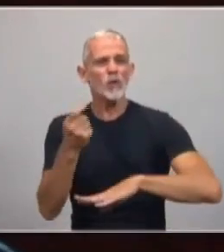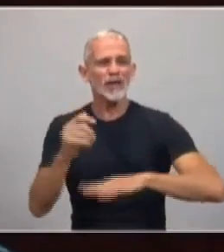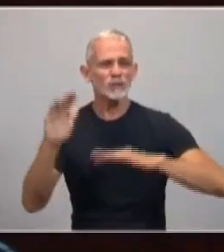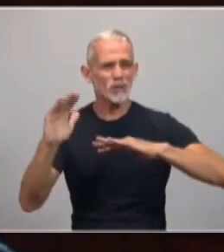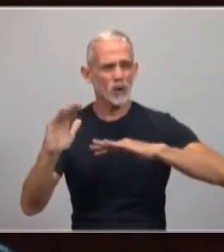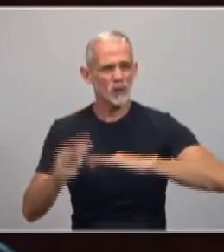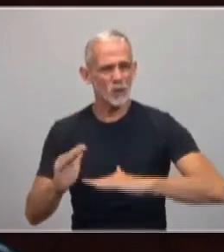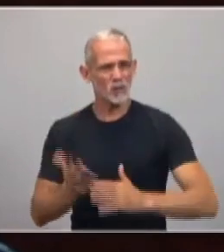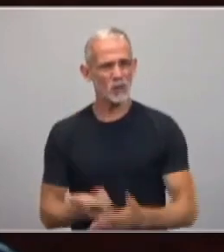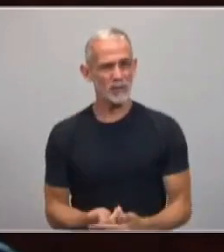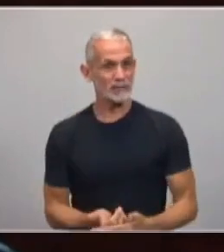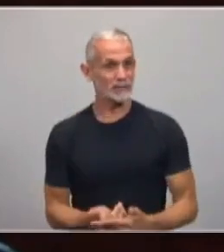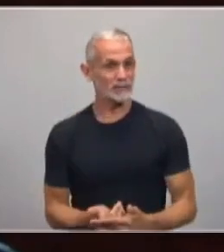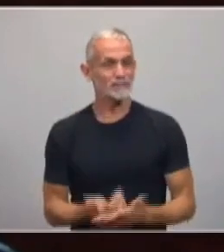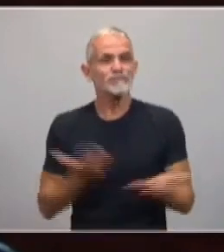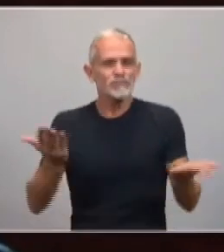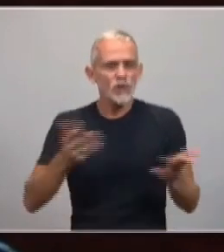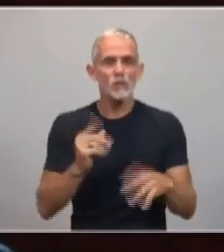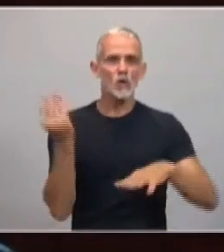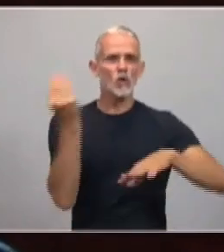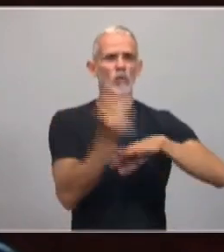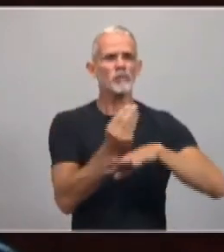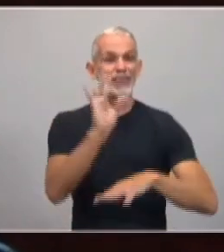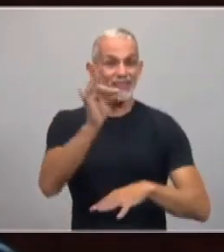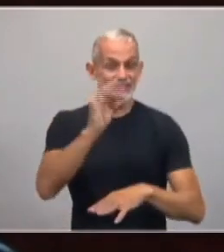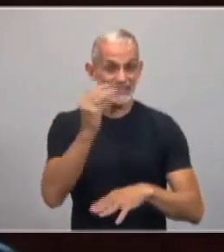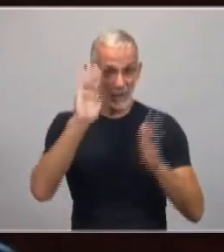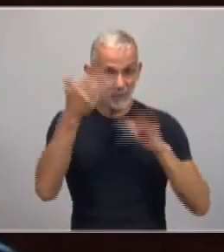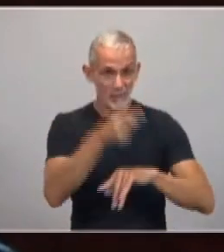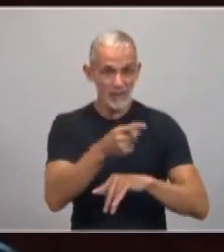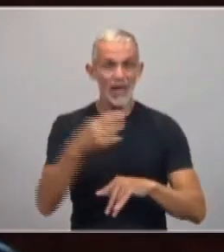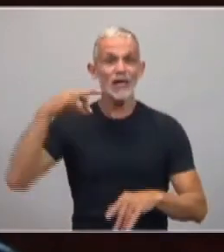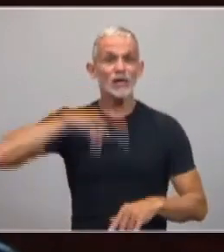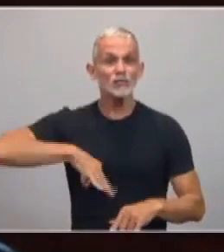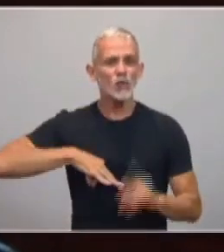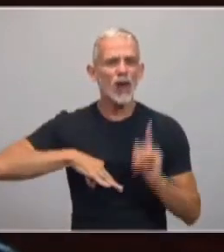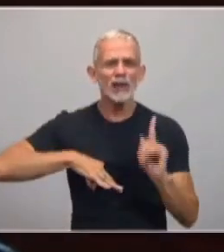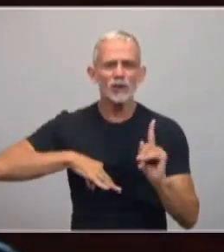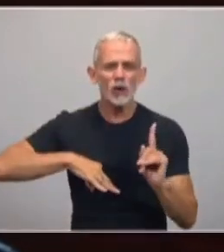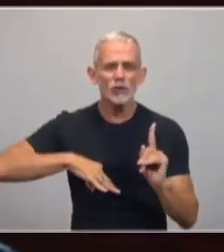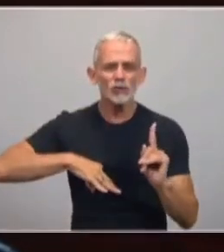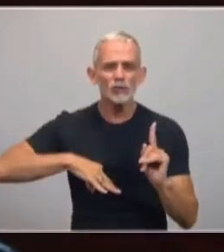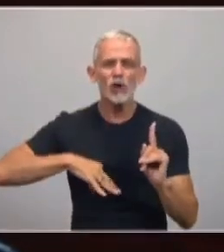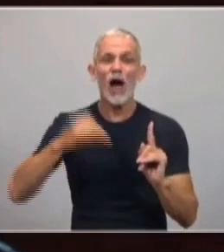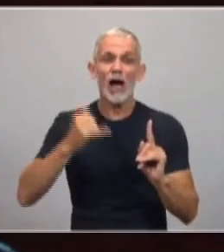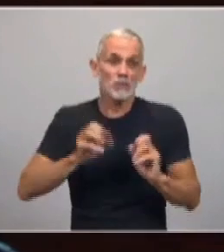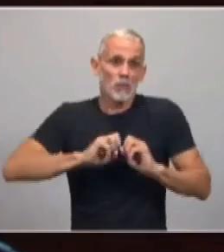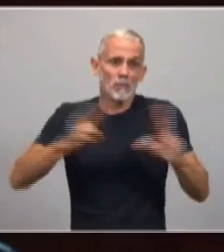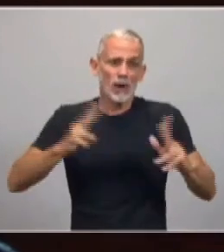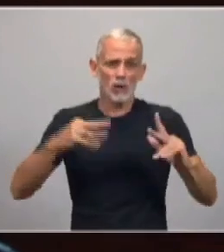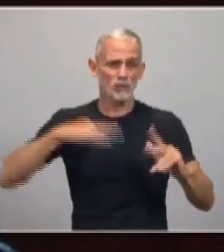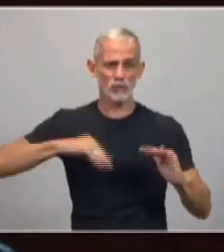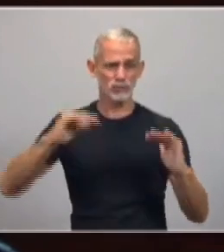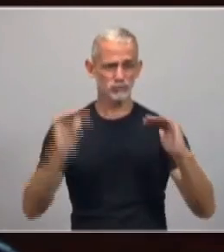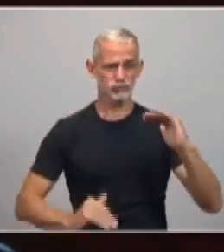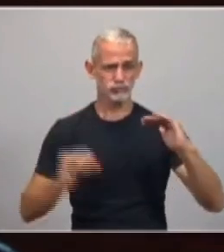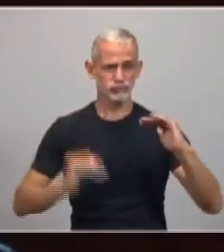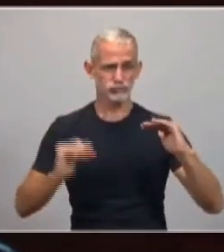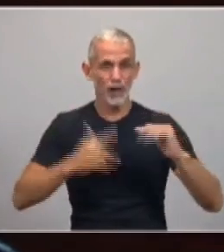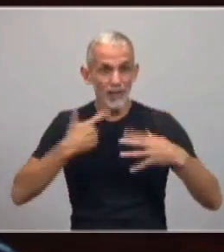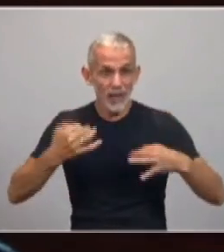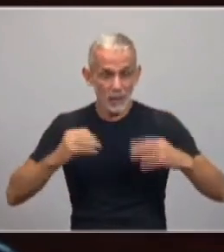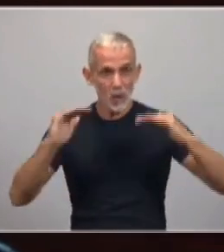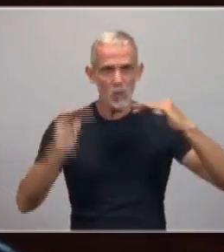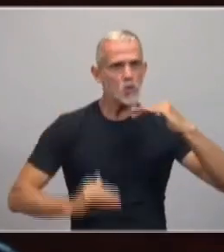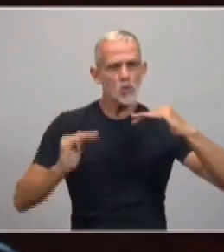jubilaciones. Por eso, ni bien asumió en diciembre, los salarios registrados tuvieron la peor caída en términos